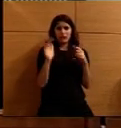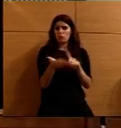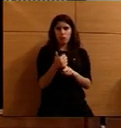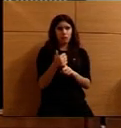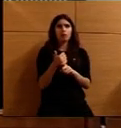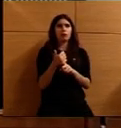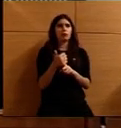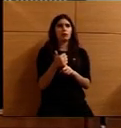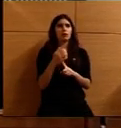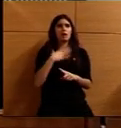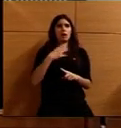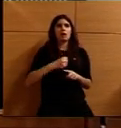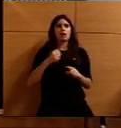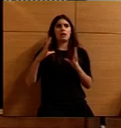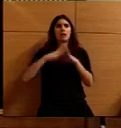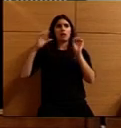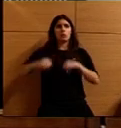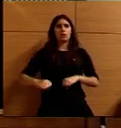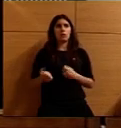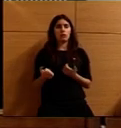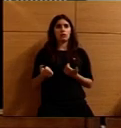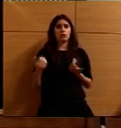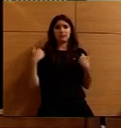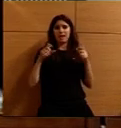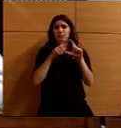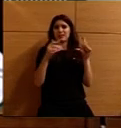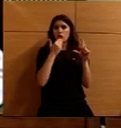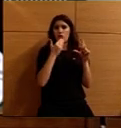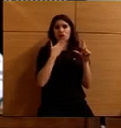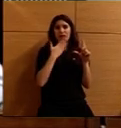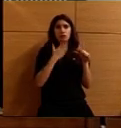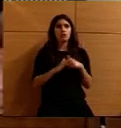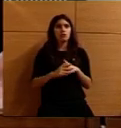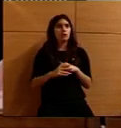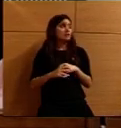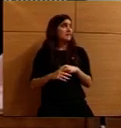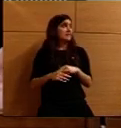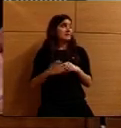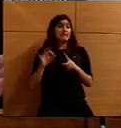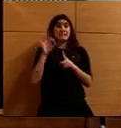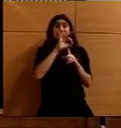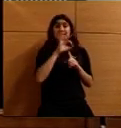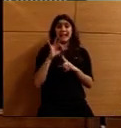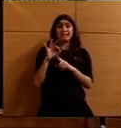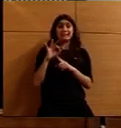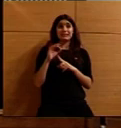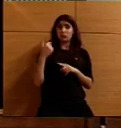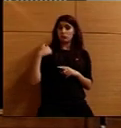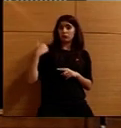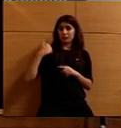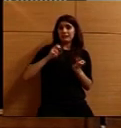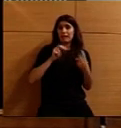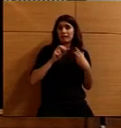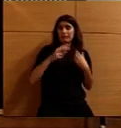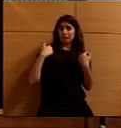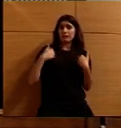final llega un acuerdo del ayuntamiento de Bocairén con la empresa Correos. ¿Vale? Lo de la señalización, nosotros ya